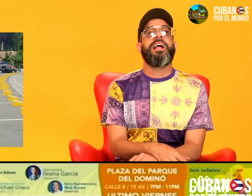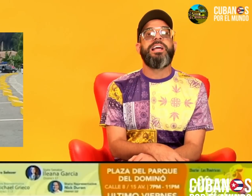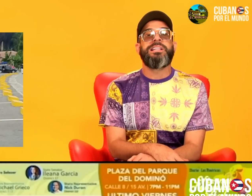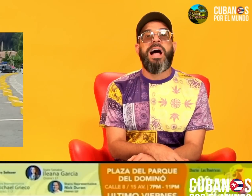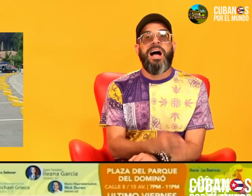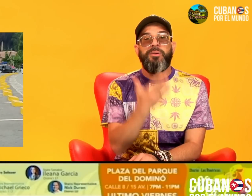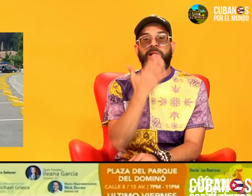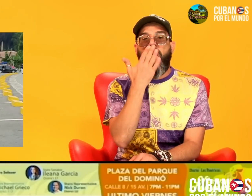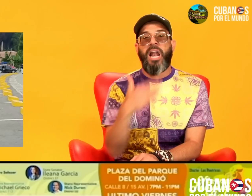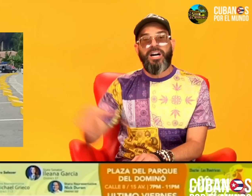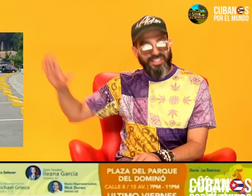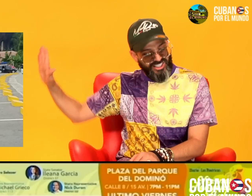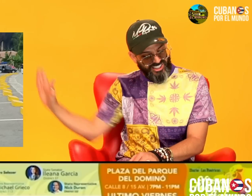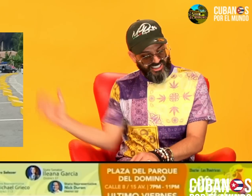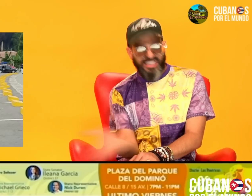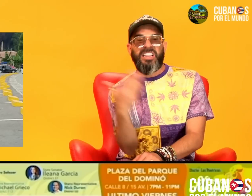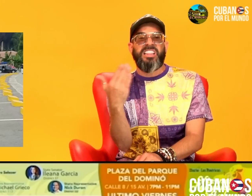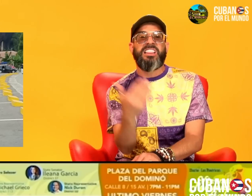dijeron, Adelita,